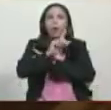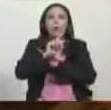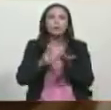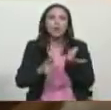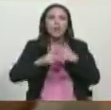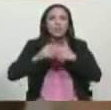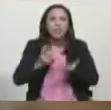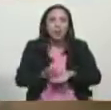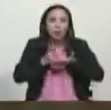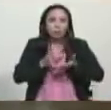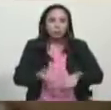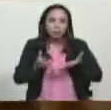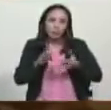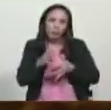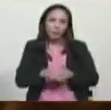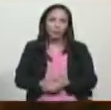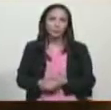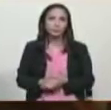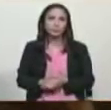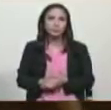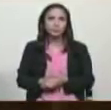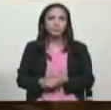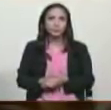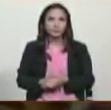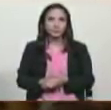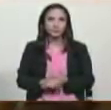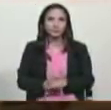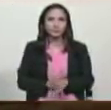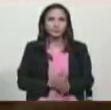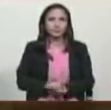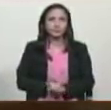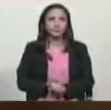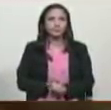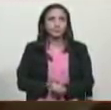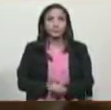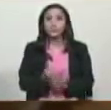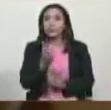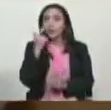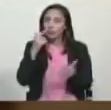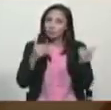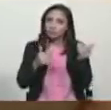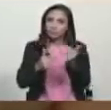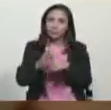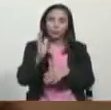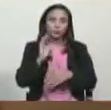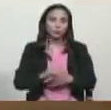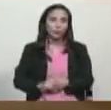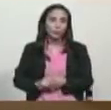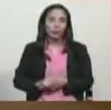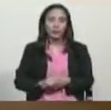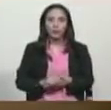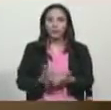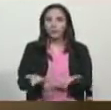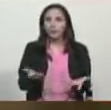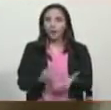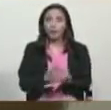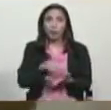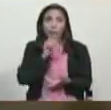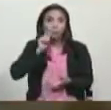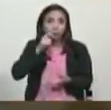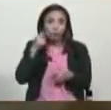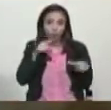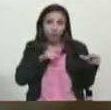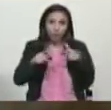1,900 kilos, 2 kilos de peso. Bueno, aquí continuamos. Después de que este animal llegue al